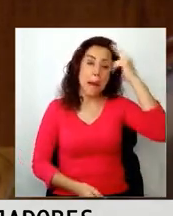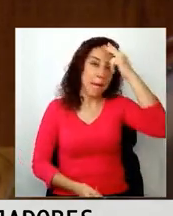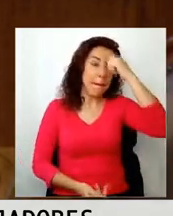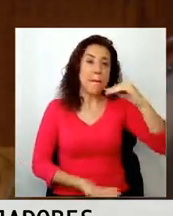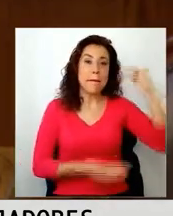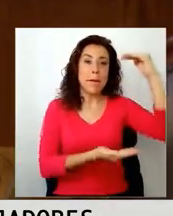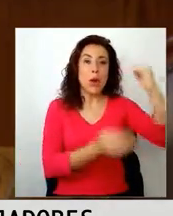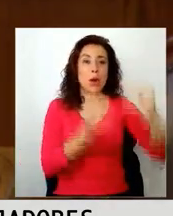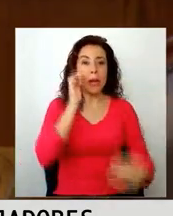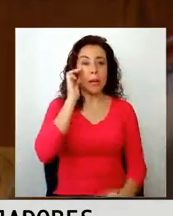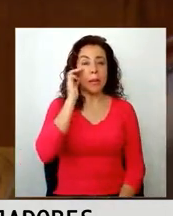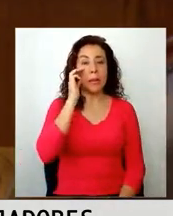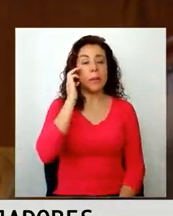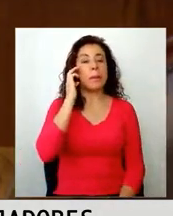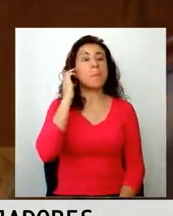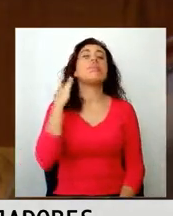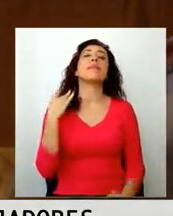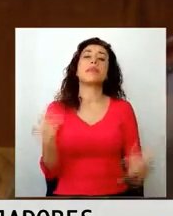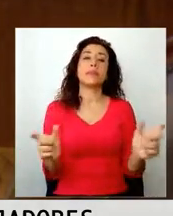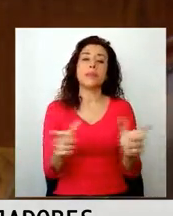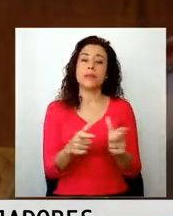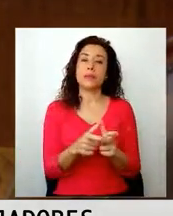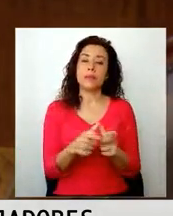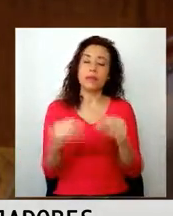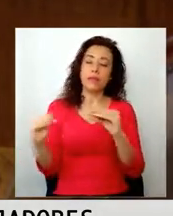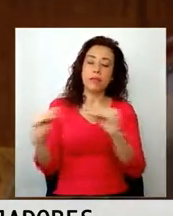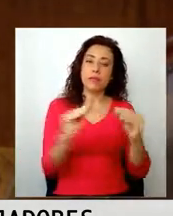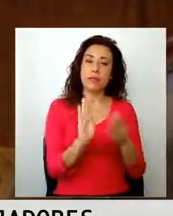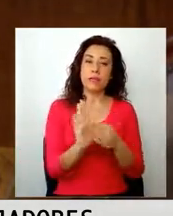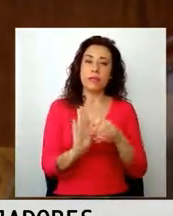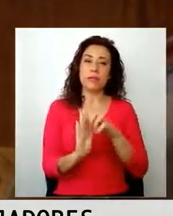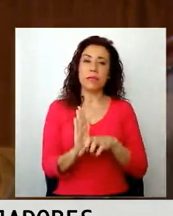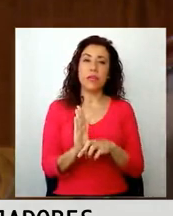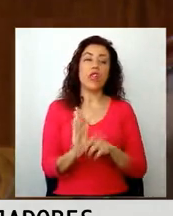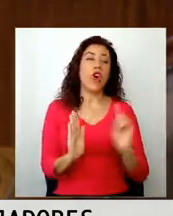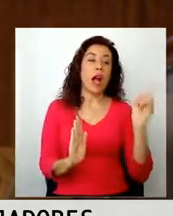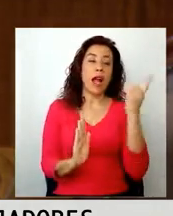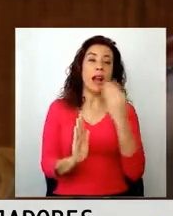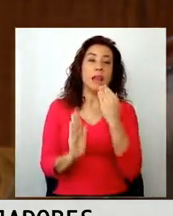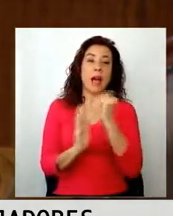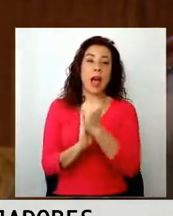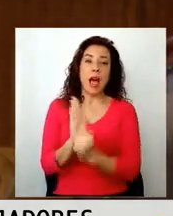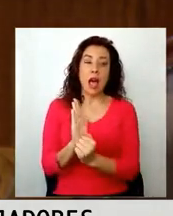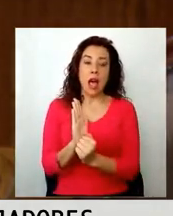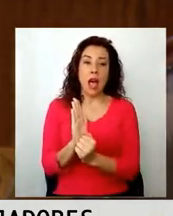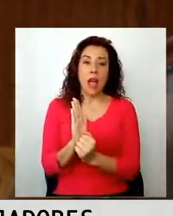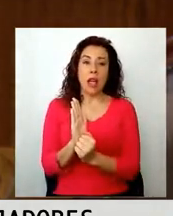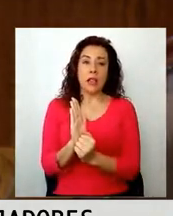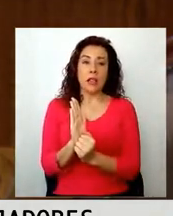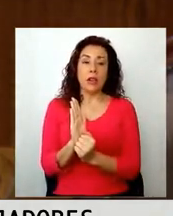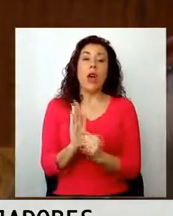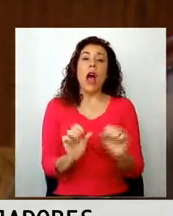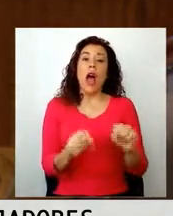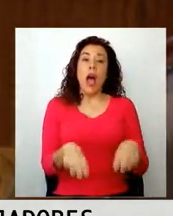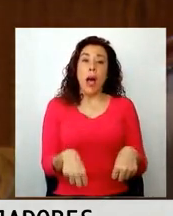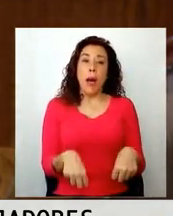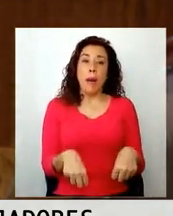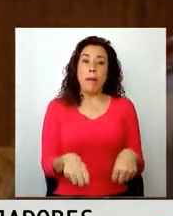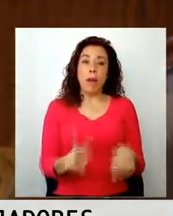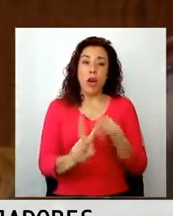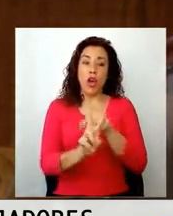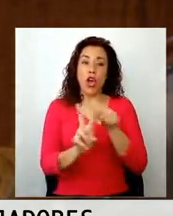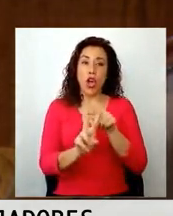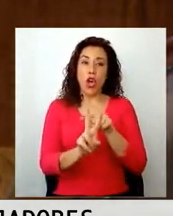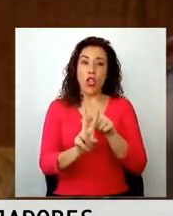la comisión trató el proyecto tanto en general como en particular y procedió a probar las dos indicaciones